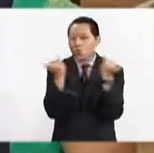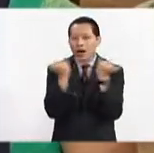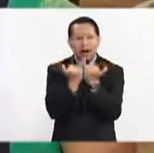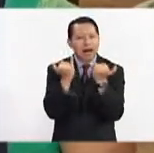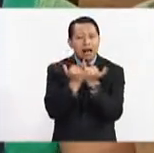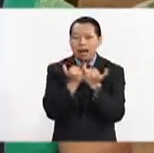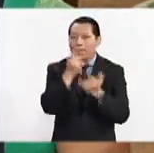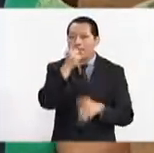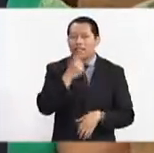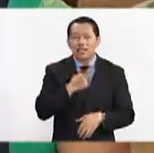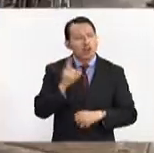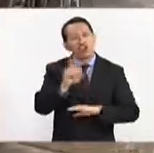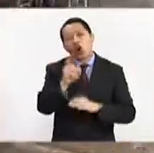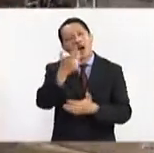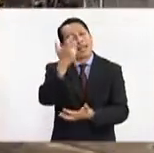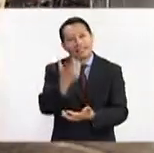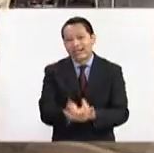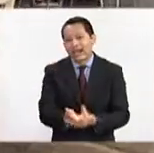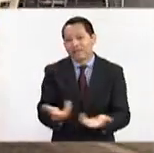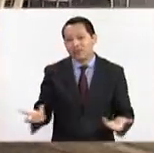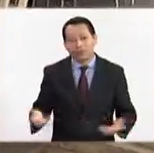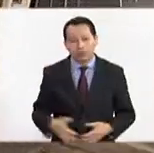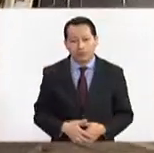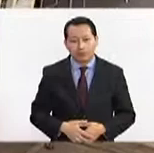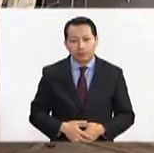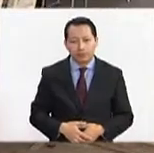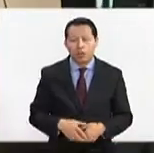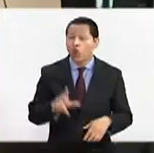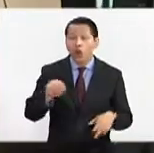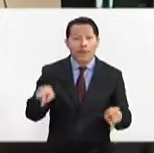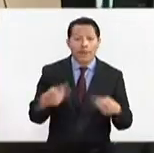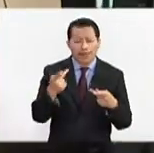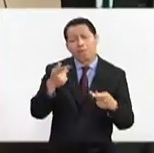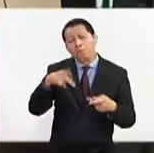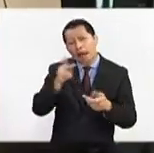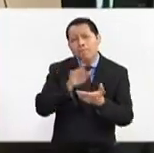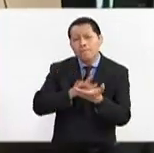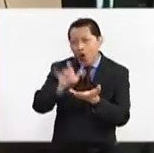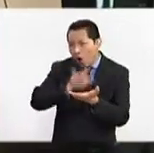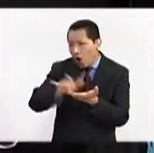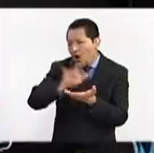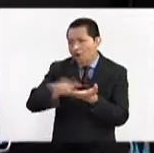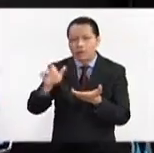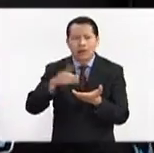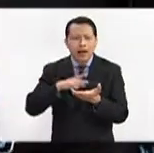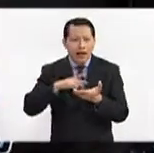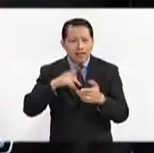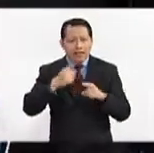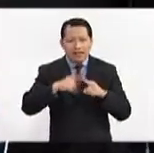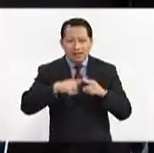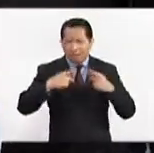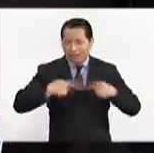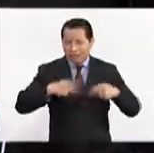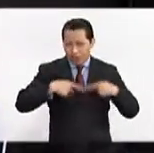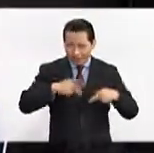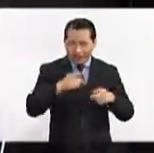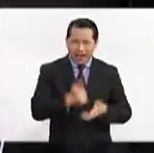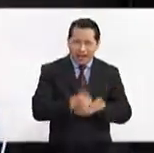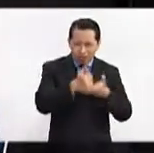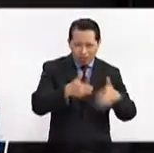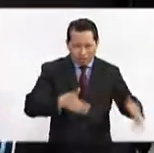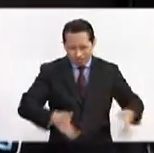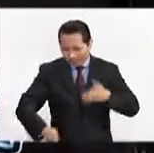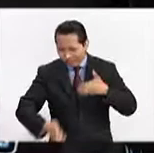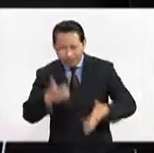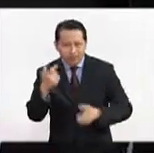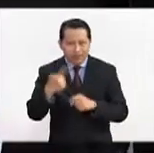a descansar por lo mismo. Aunque no están vendiendo, apoyan a brigadistas y voluntarios. Estamos aquí apoyando en lo que es